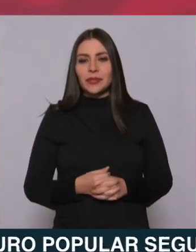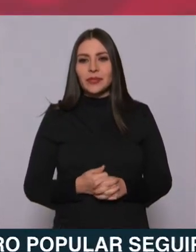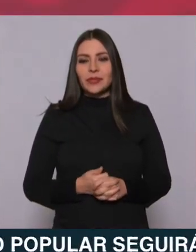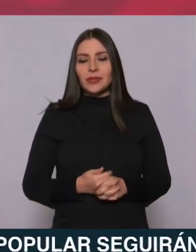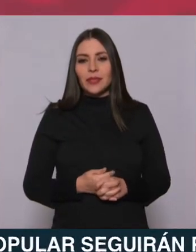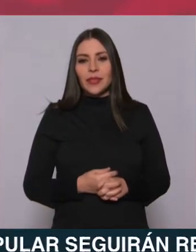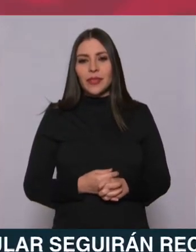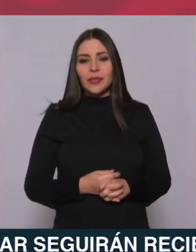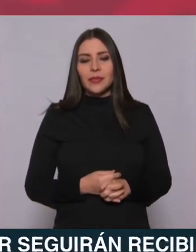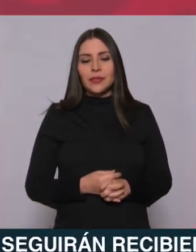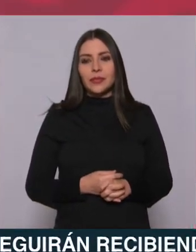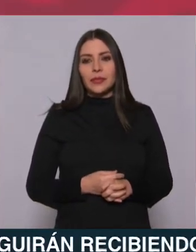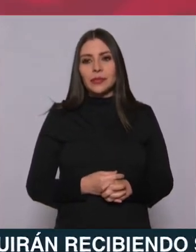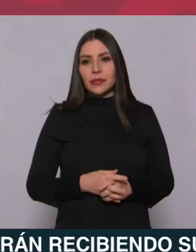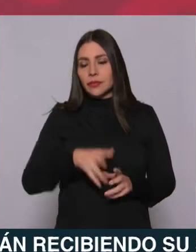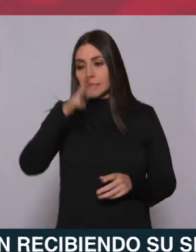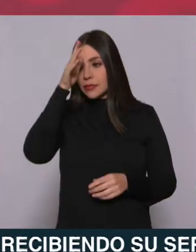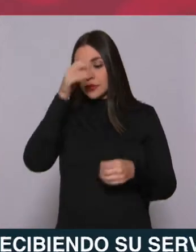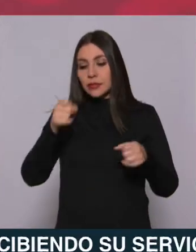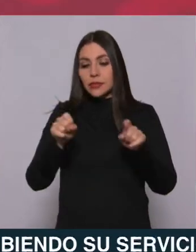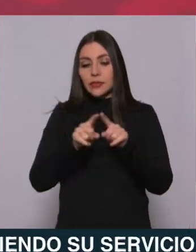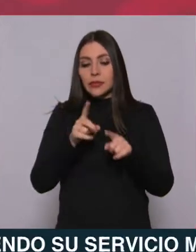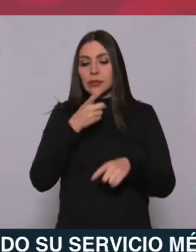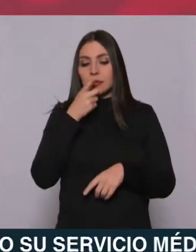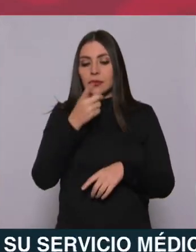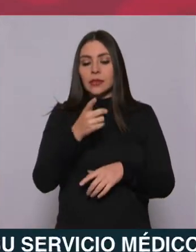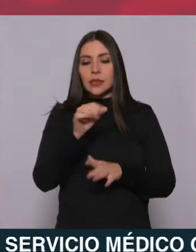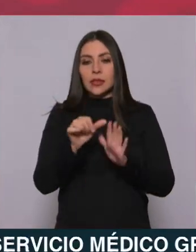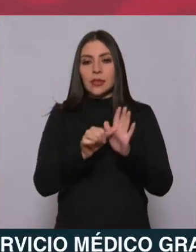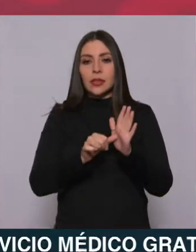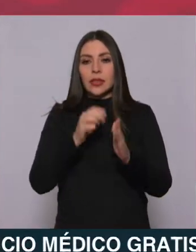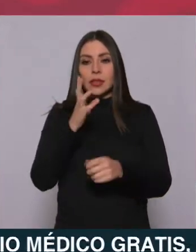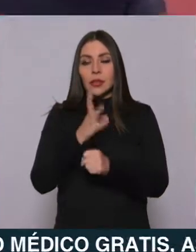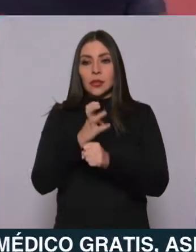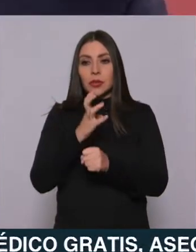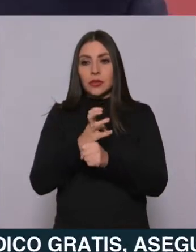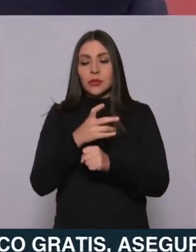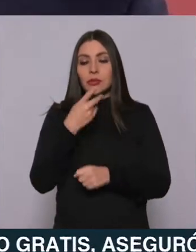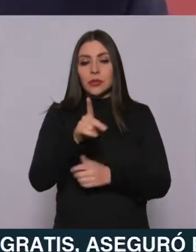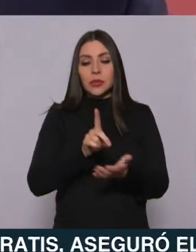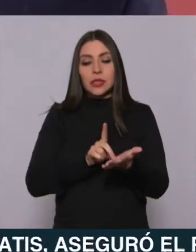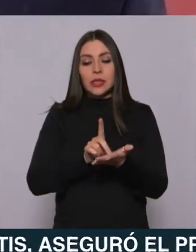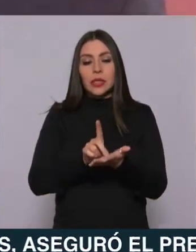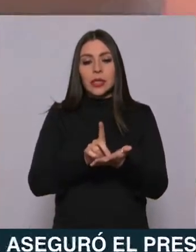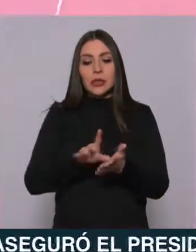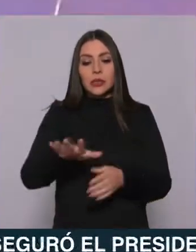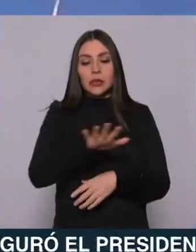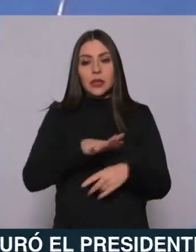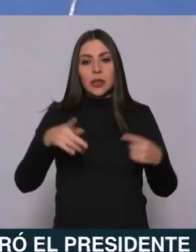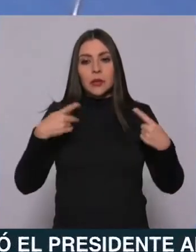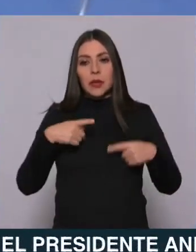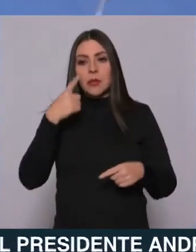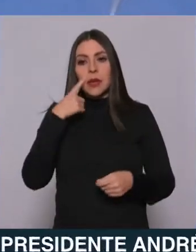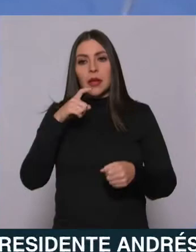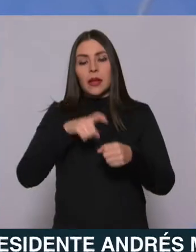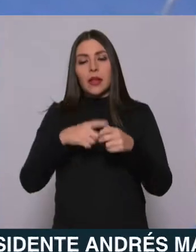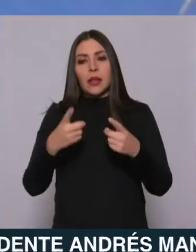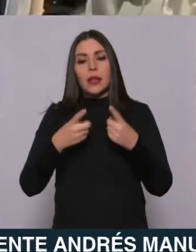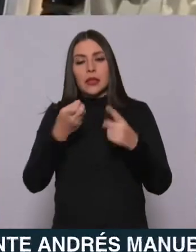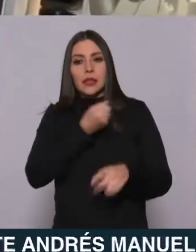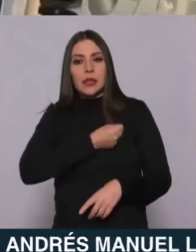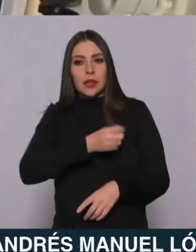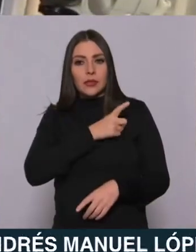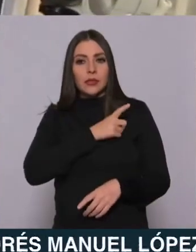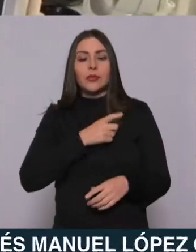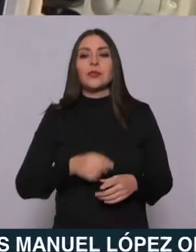para cumplir lo que establece el artículo 4 de la Constitución, el derecho del pueblo a la salud. Esto implica también